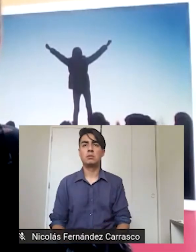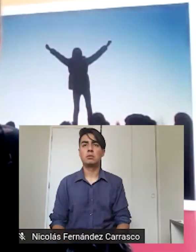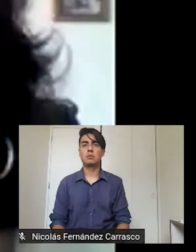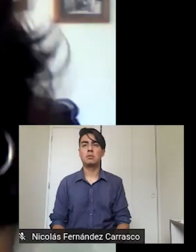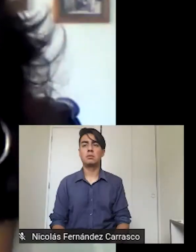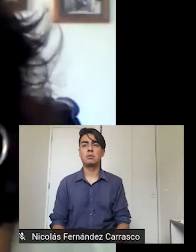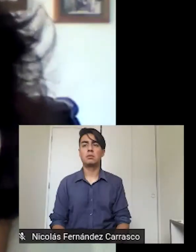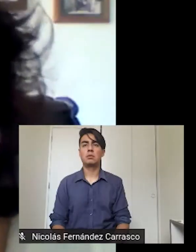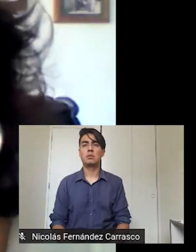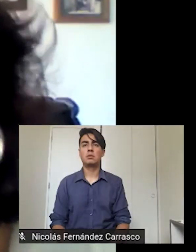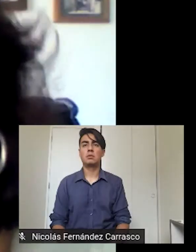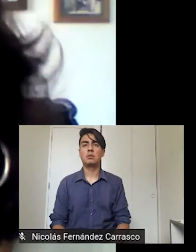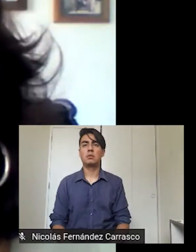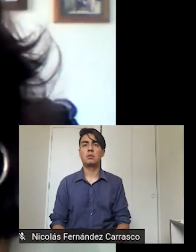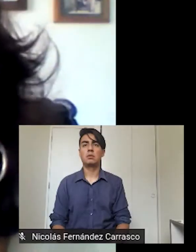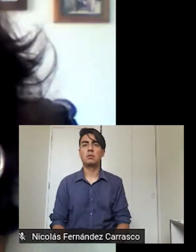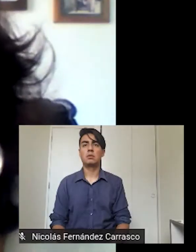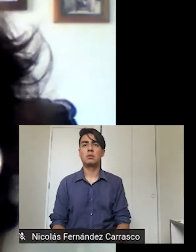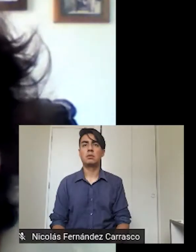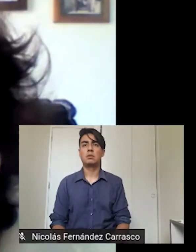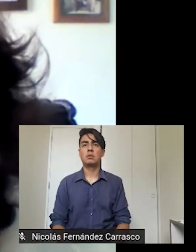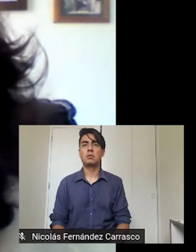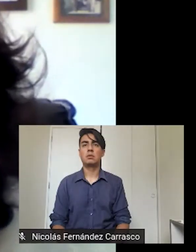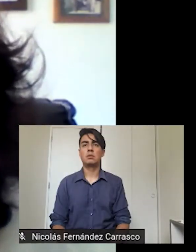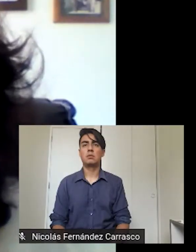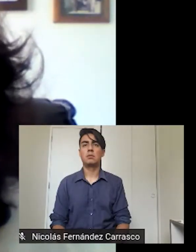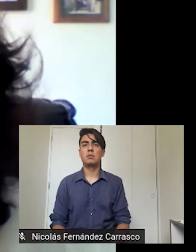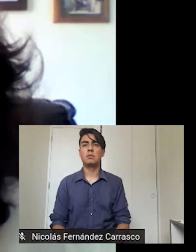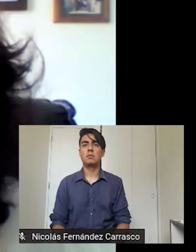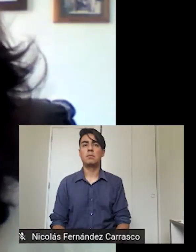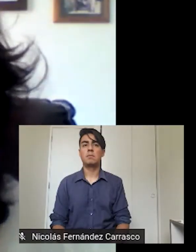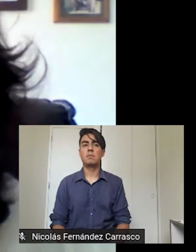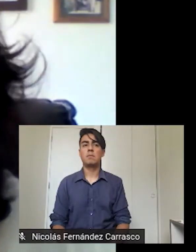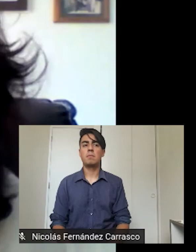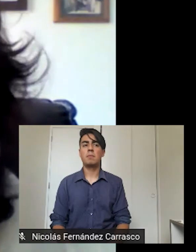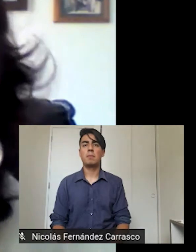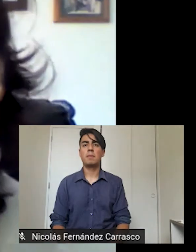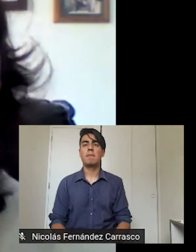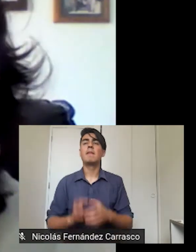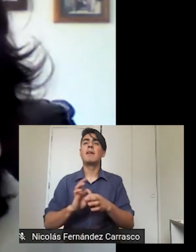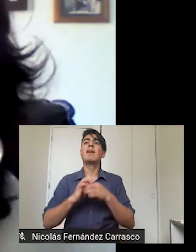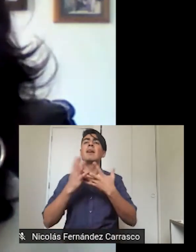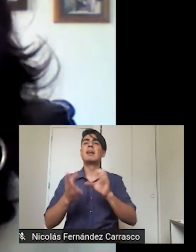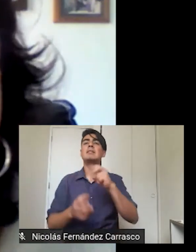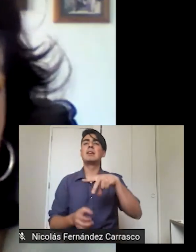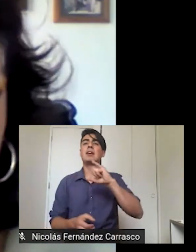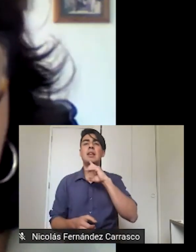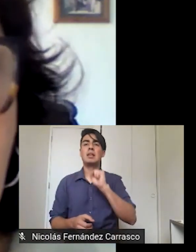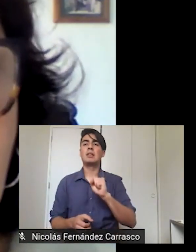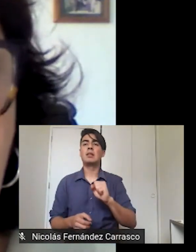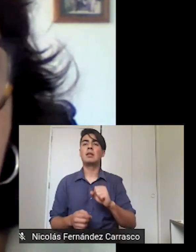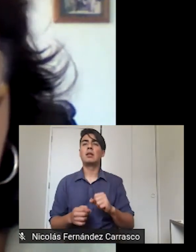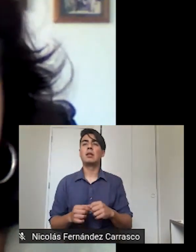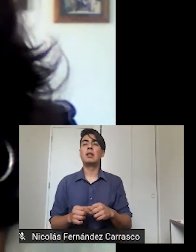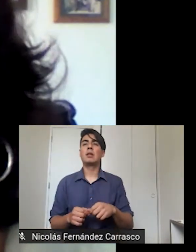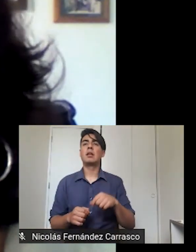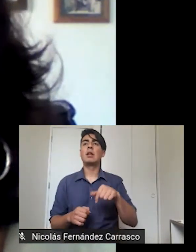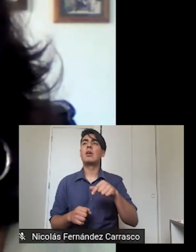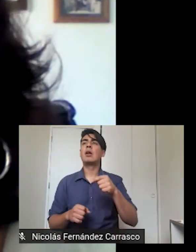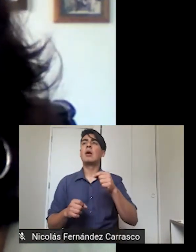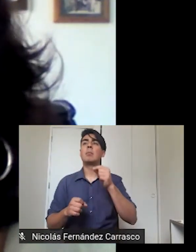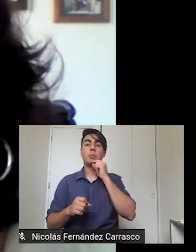Gracias, Anita. Bueno, y yo creo que en un cierre, más bien de las otras preguntas que